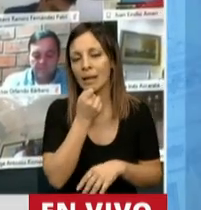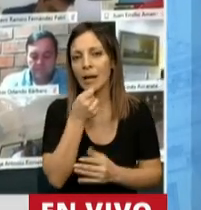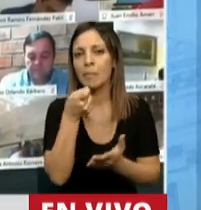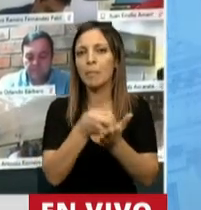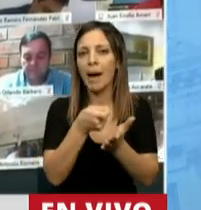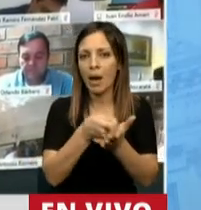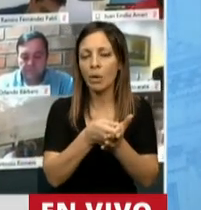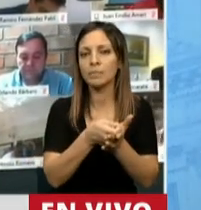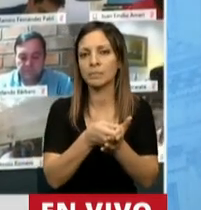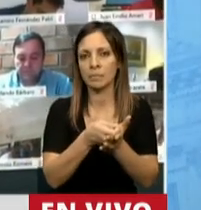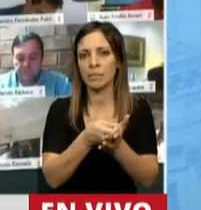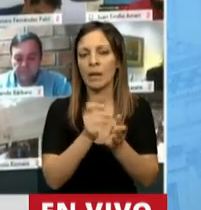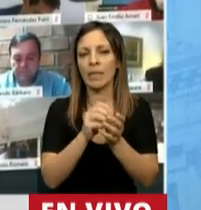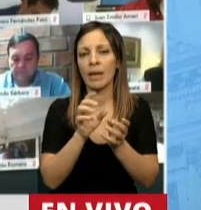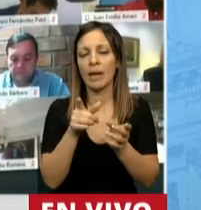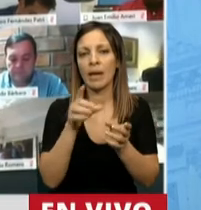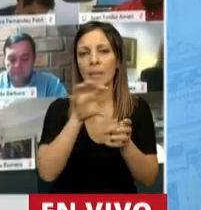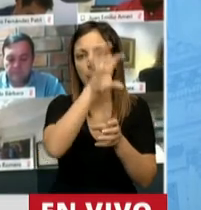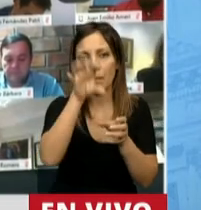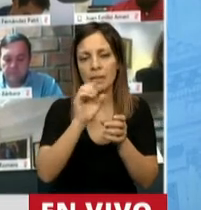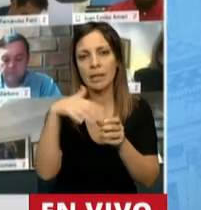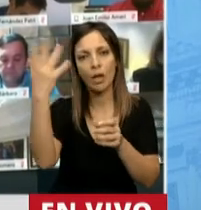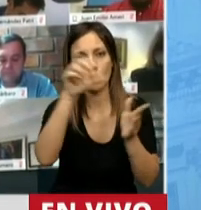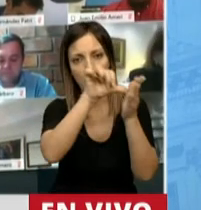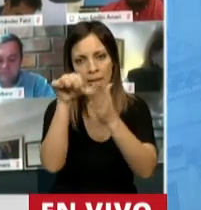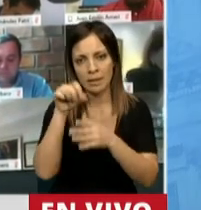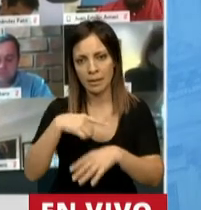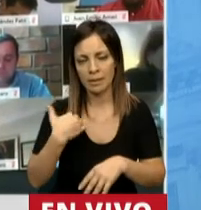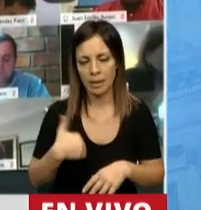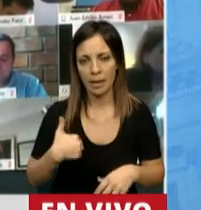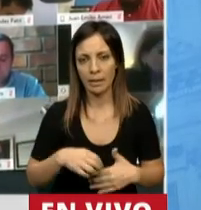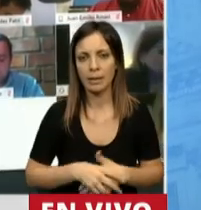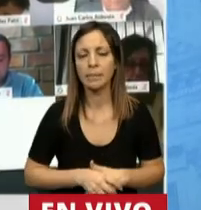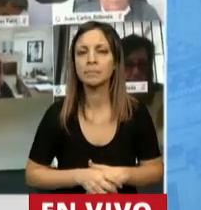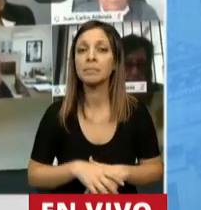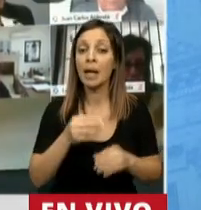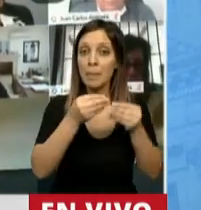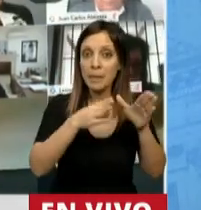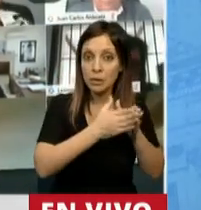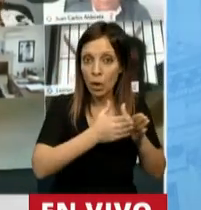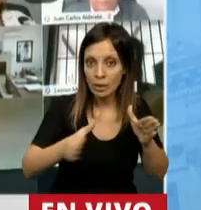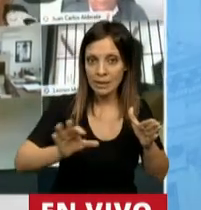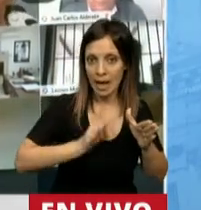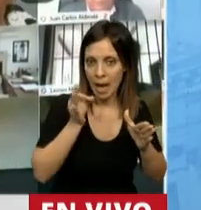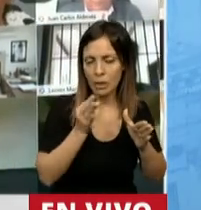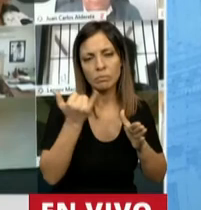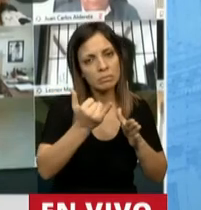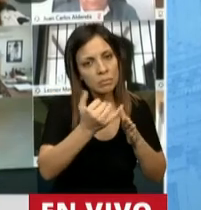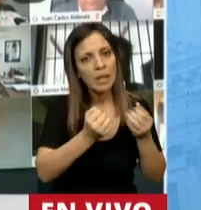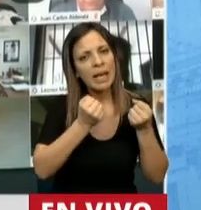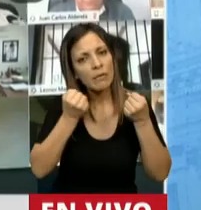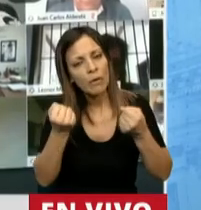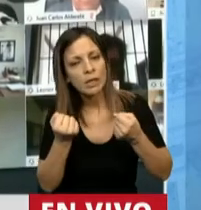arreglo del pago interior y exterior de la nación desde el principio de este año se han atendido esfuerzos tanto desde el